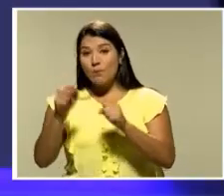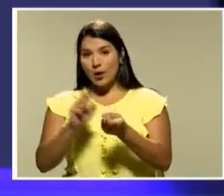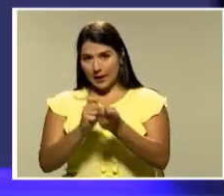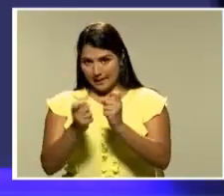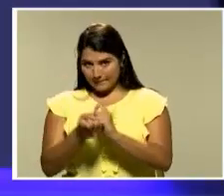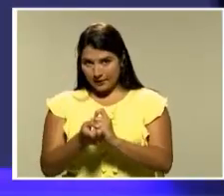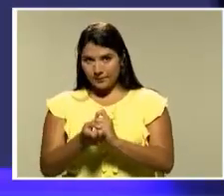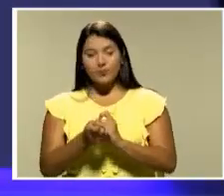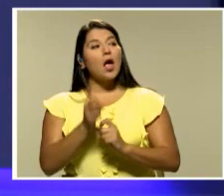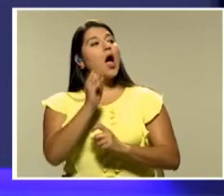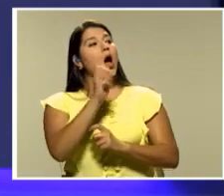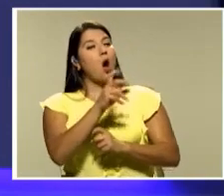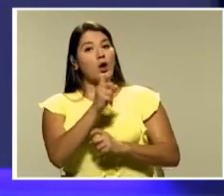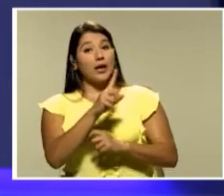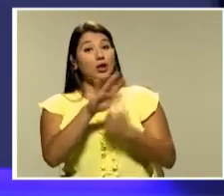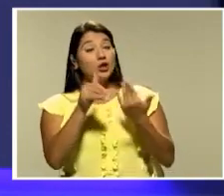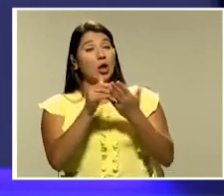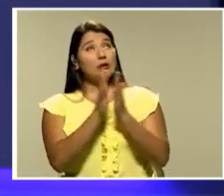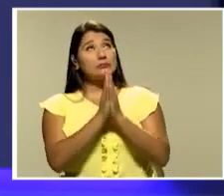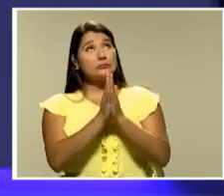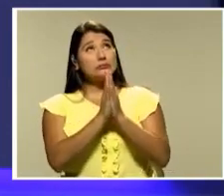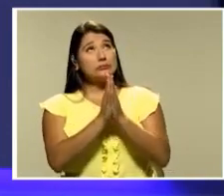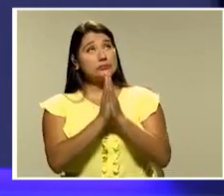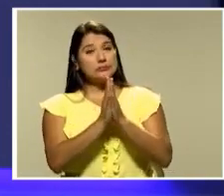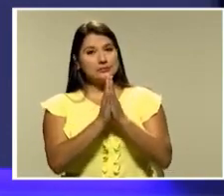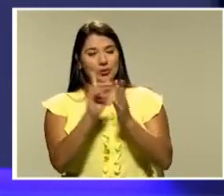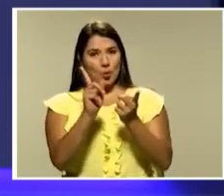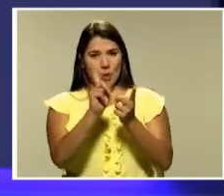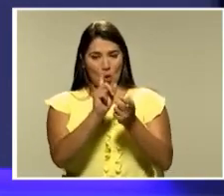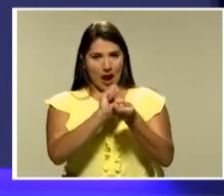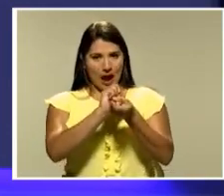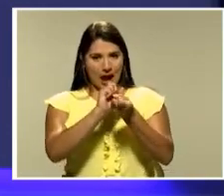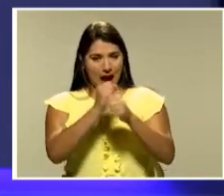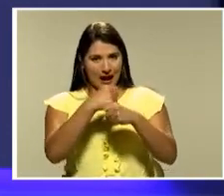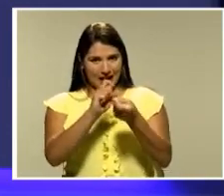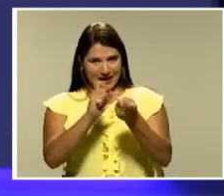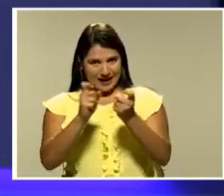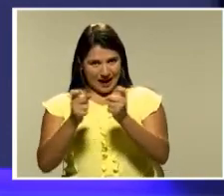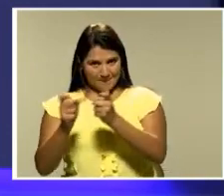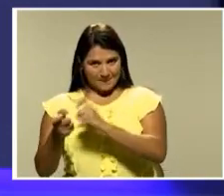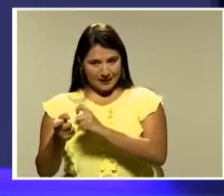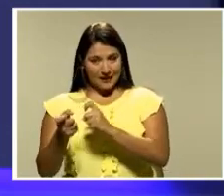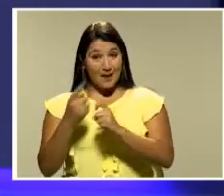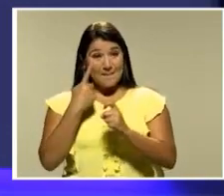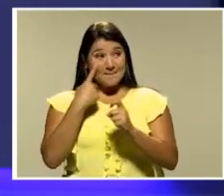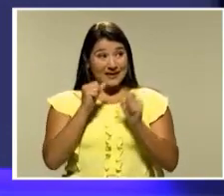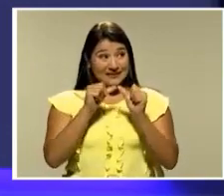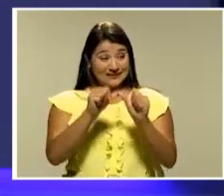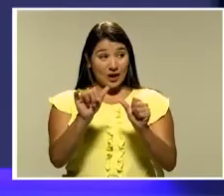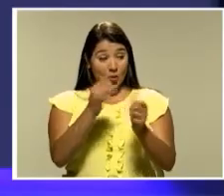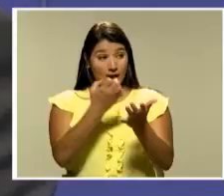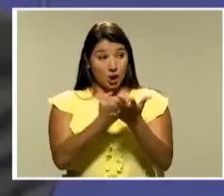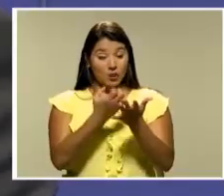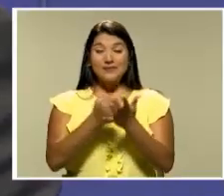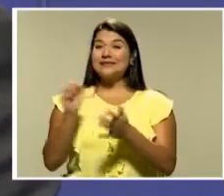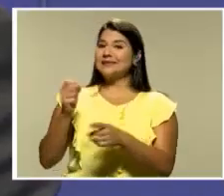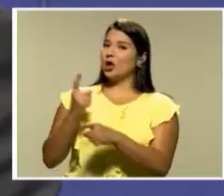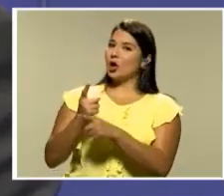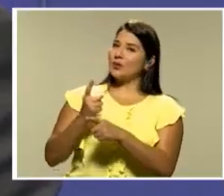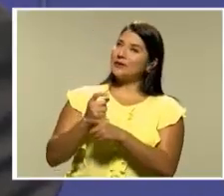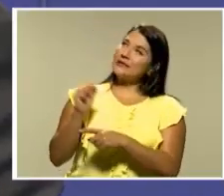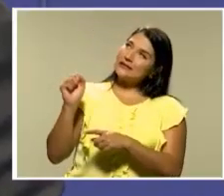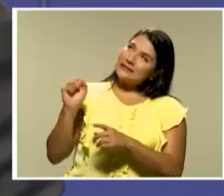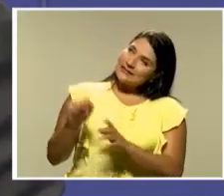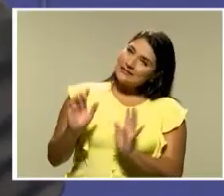los demás estamos con una velita encendida de que la economía se mantenga. Ajá, no lo pondría tan